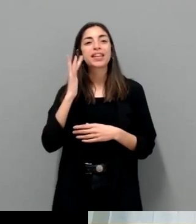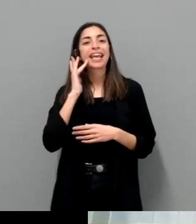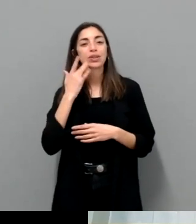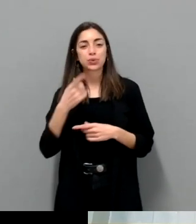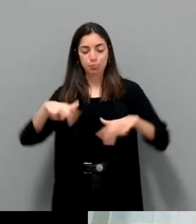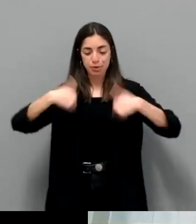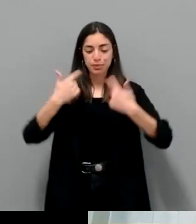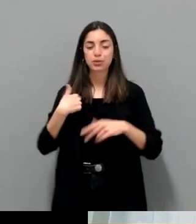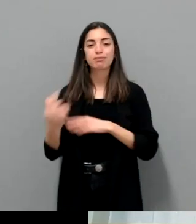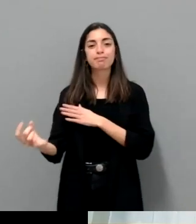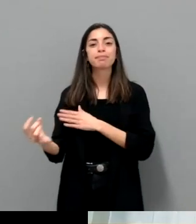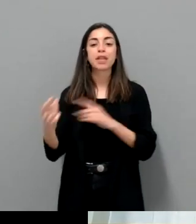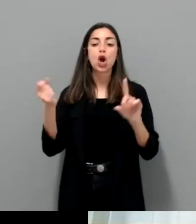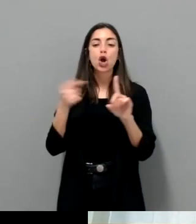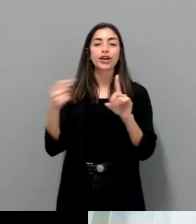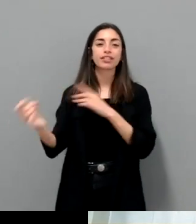Que es su manera